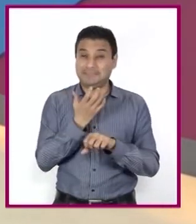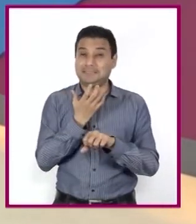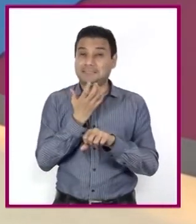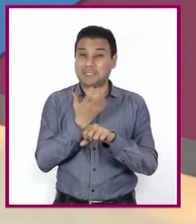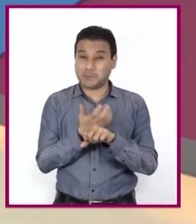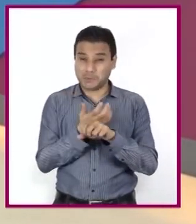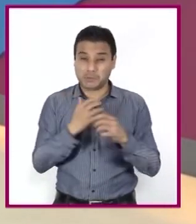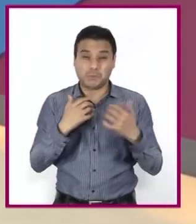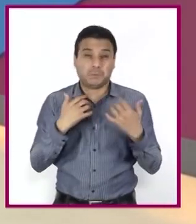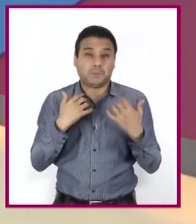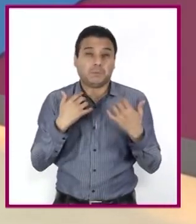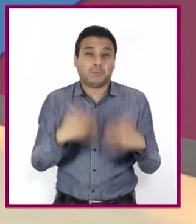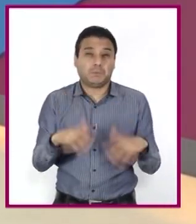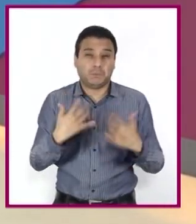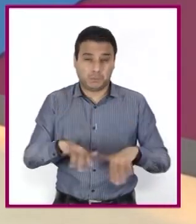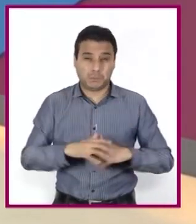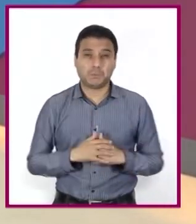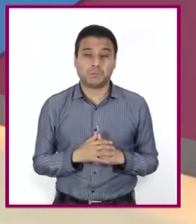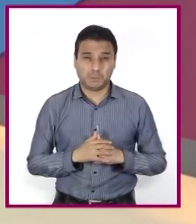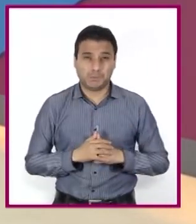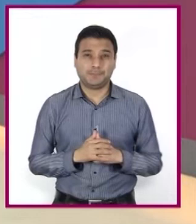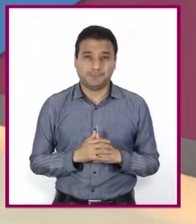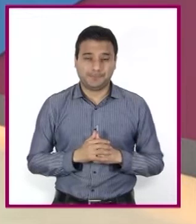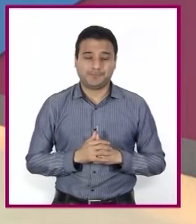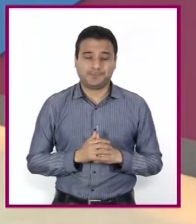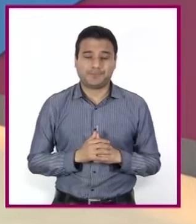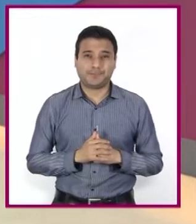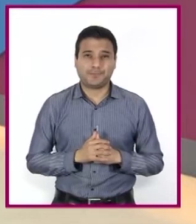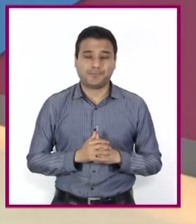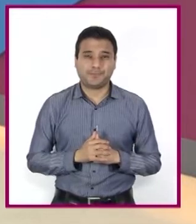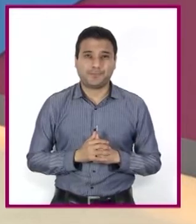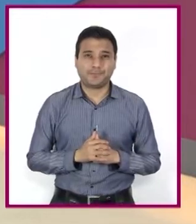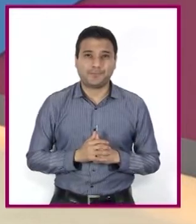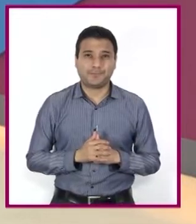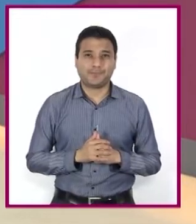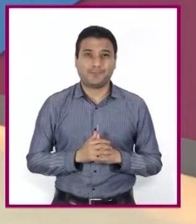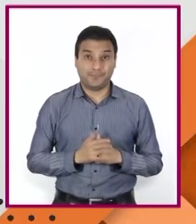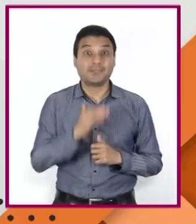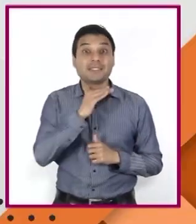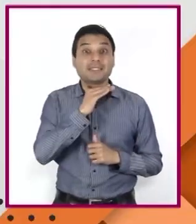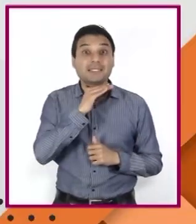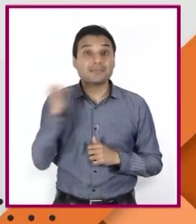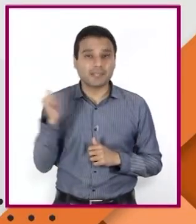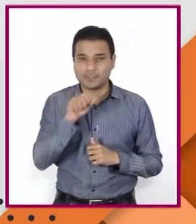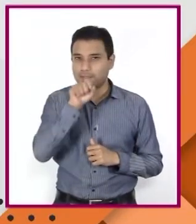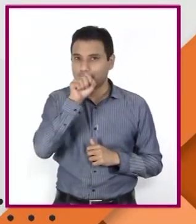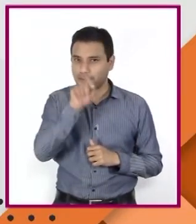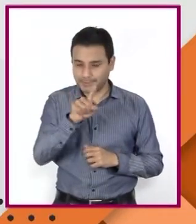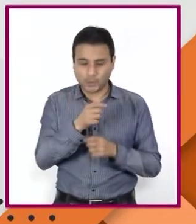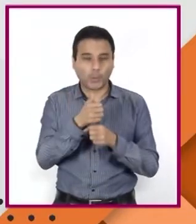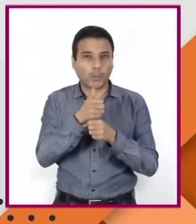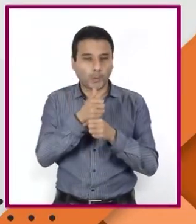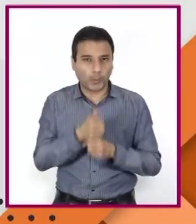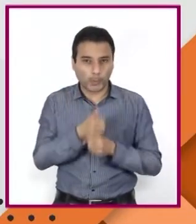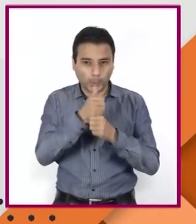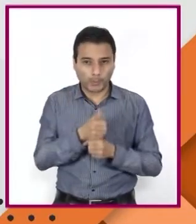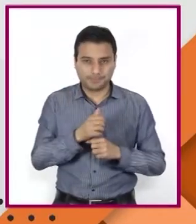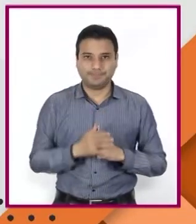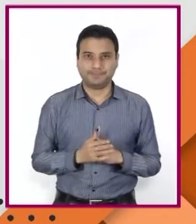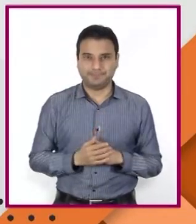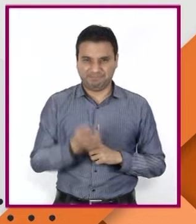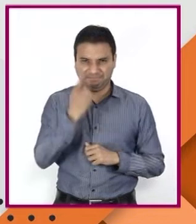perjudicado tras el fin del enfrentamiento bélico de 1918, Alemania. En la Alemania de la